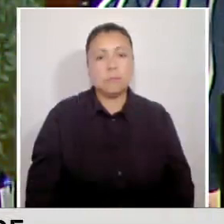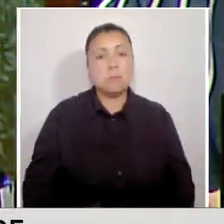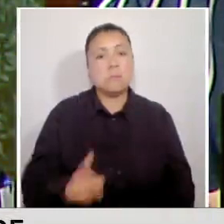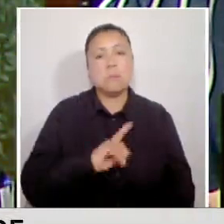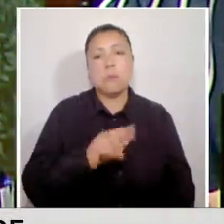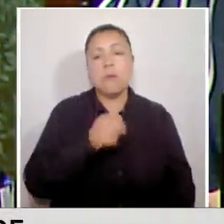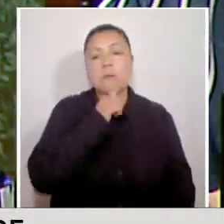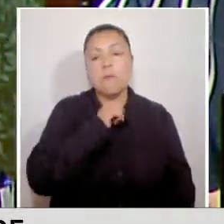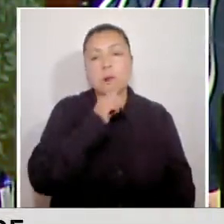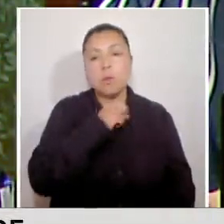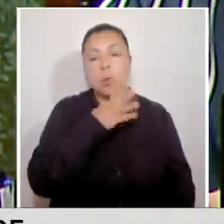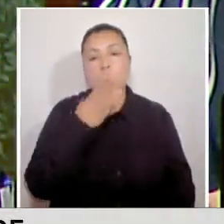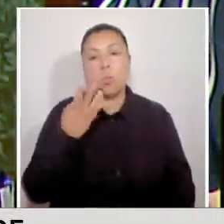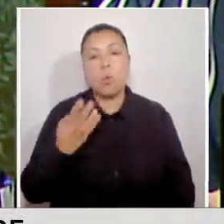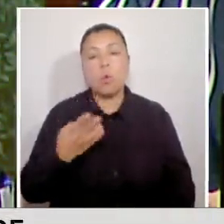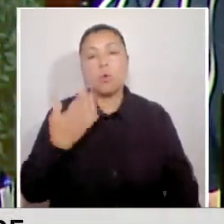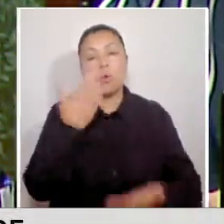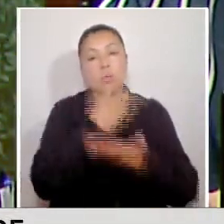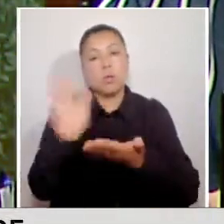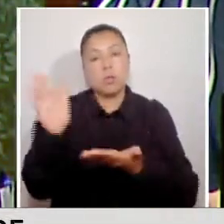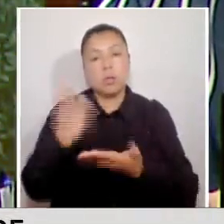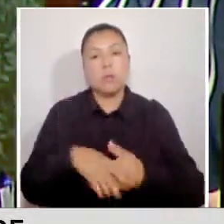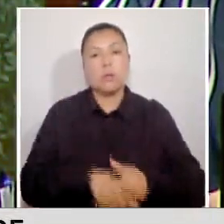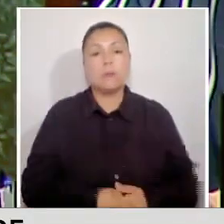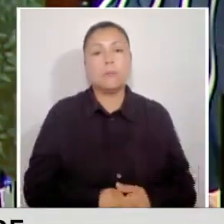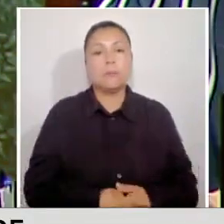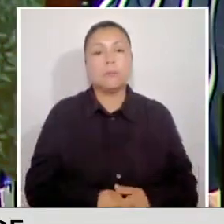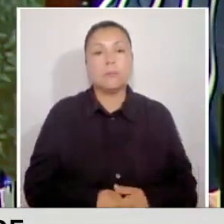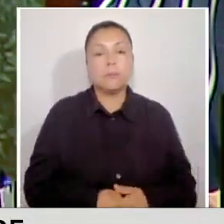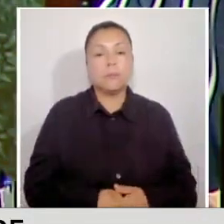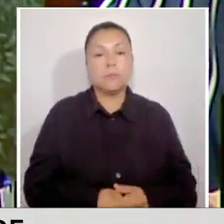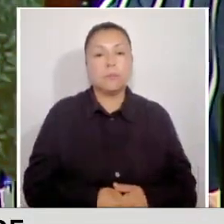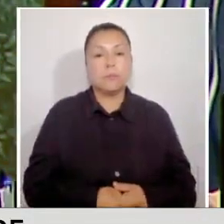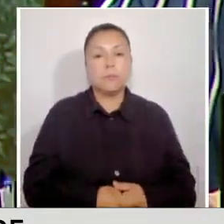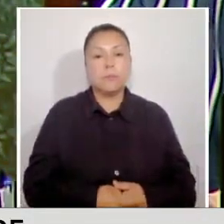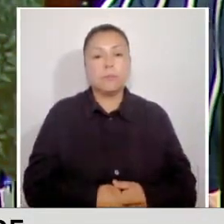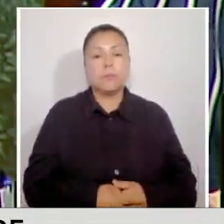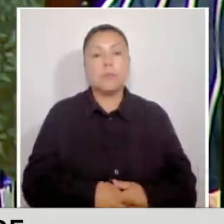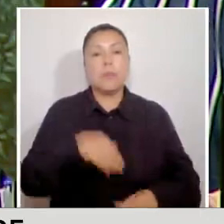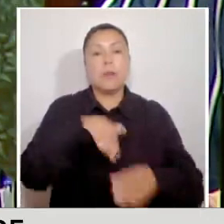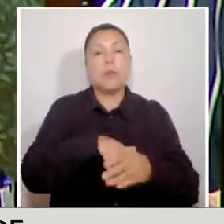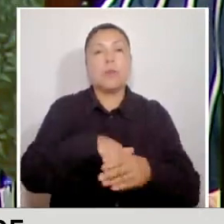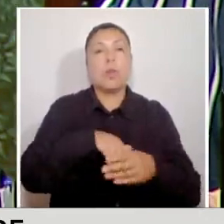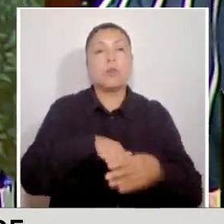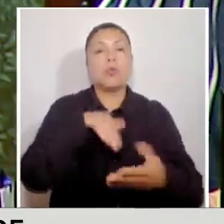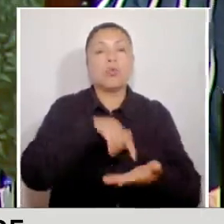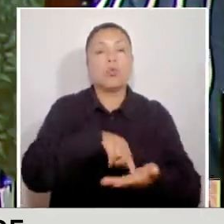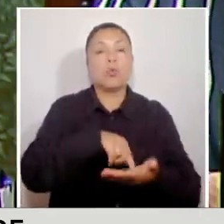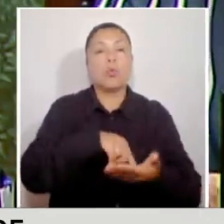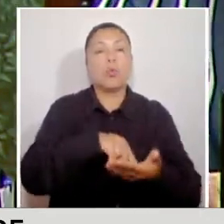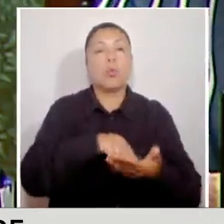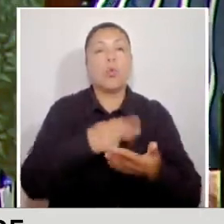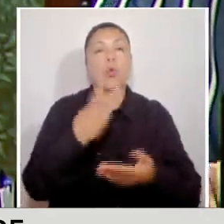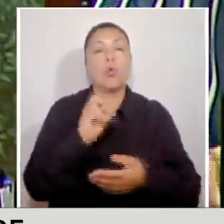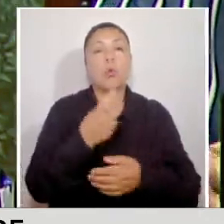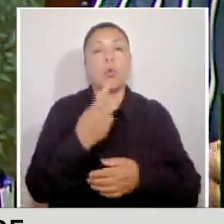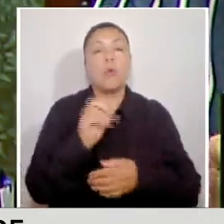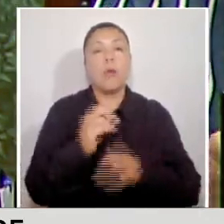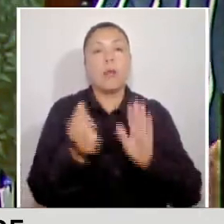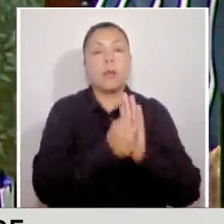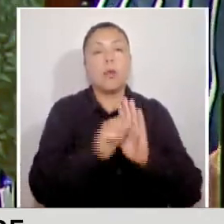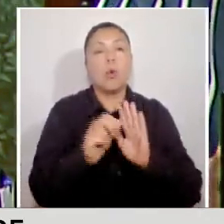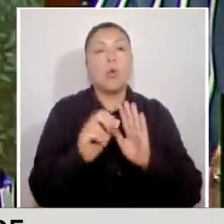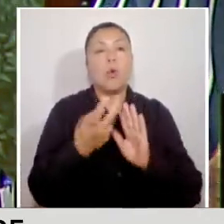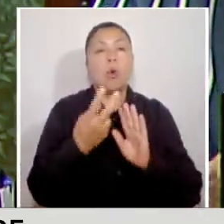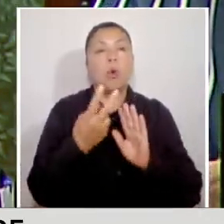constitucional Por tanto se rechaza en votación particular el número 20 del artículo segundo del proyecto